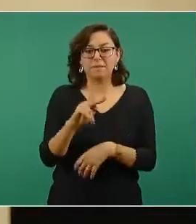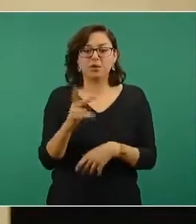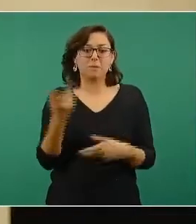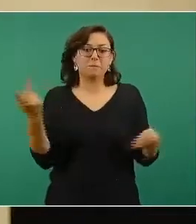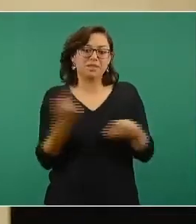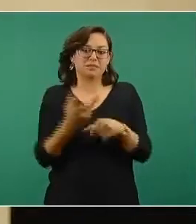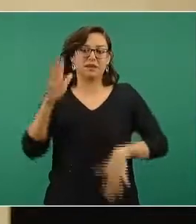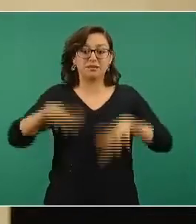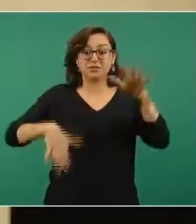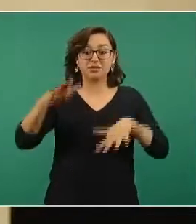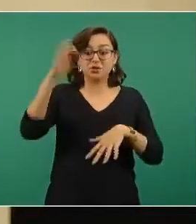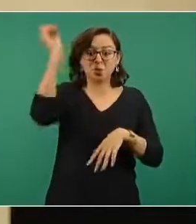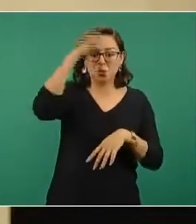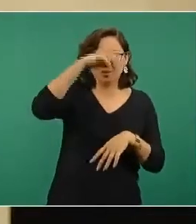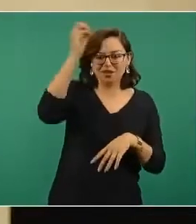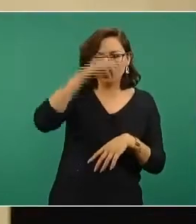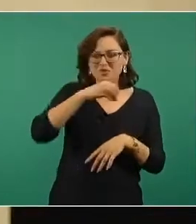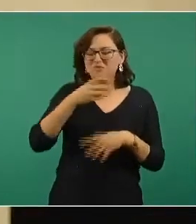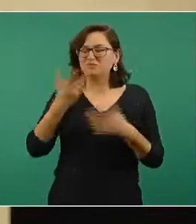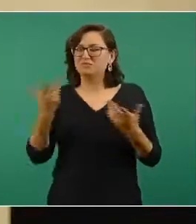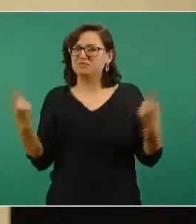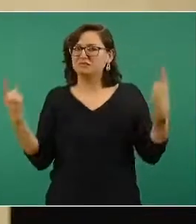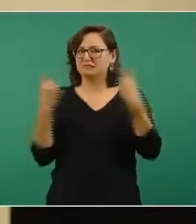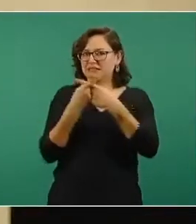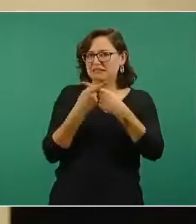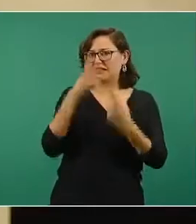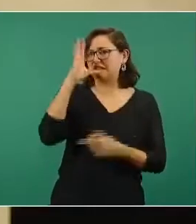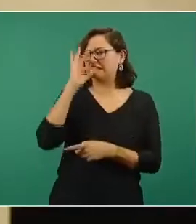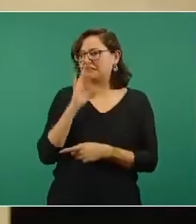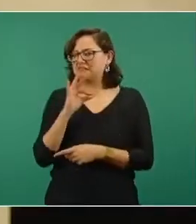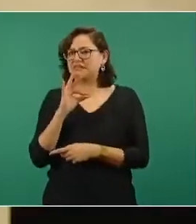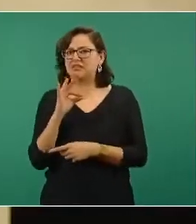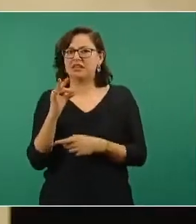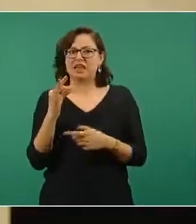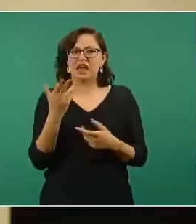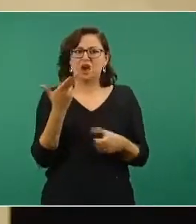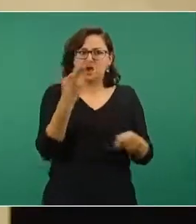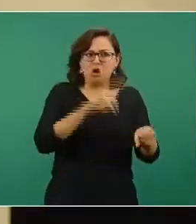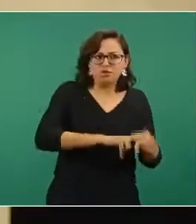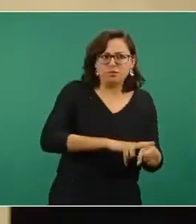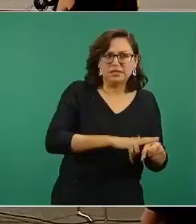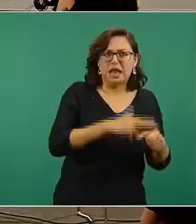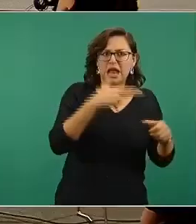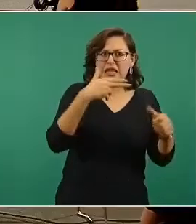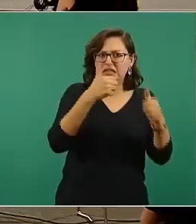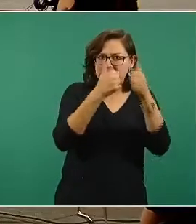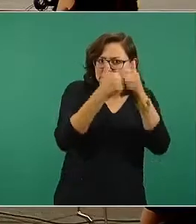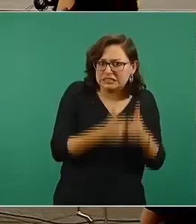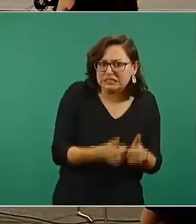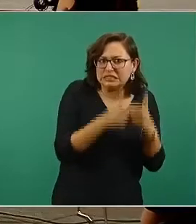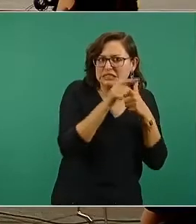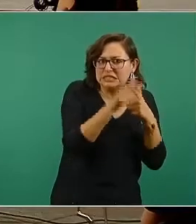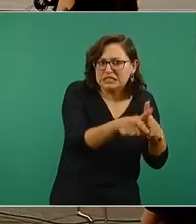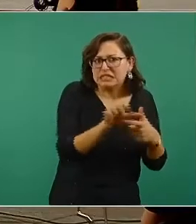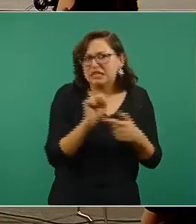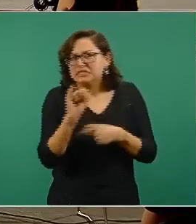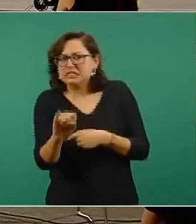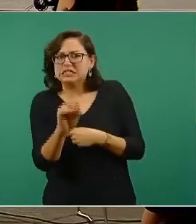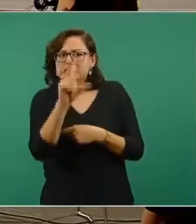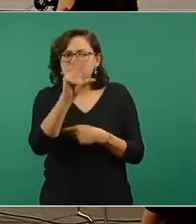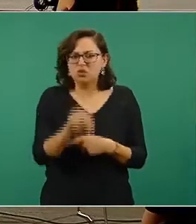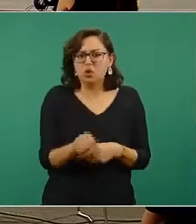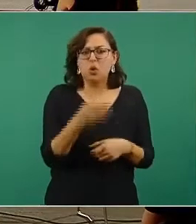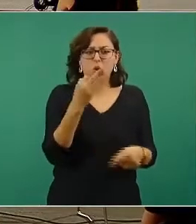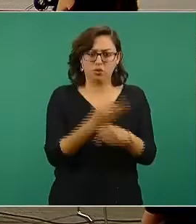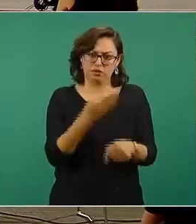encontradas, que si está hospitalizado, que si no. Entonces, bueno, conocerlo de viva voz, ¿cuál es el estado ahorita del estado de salud del